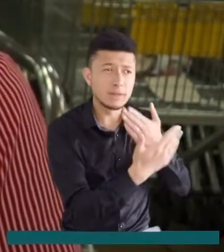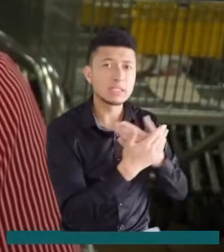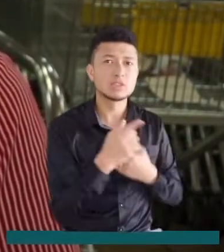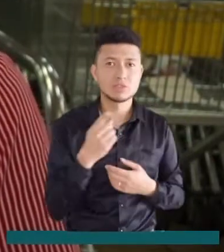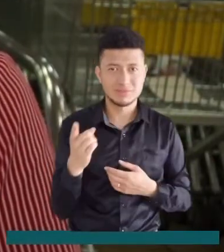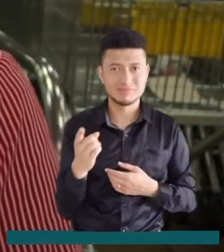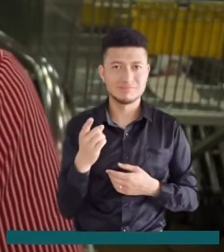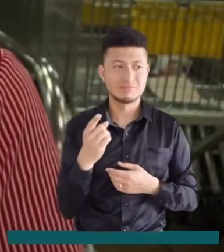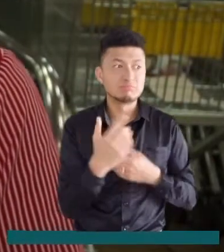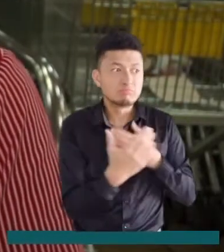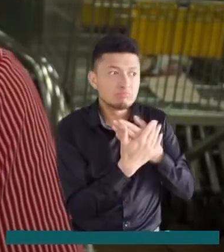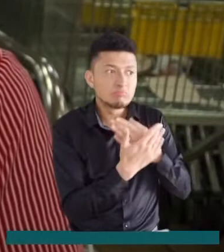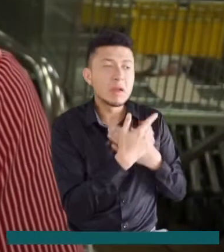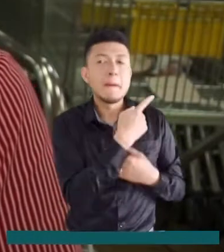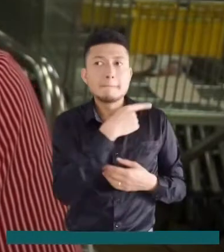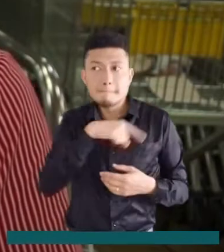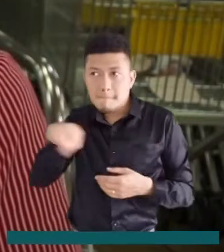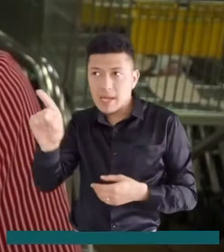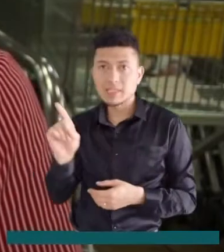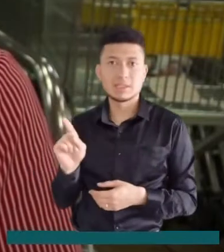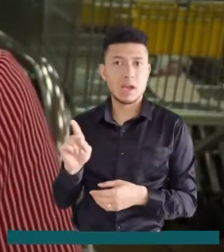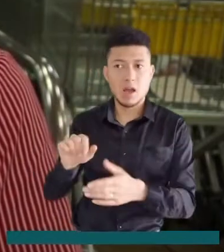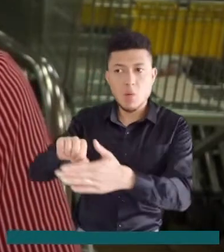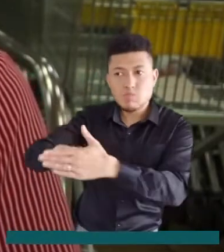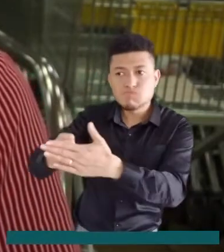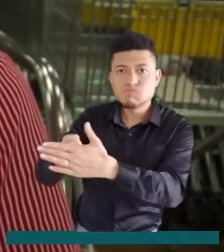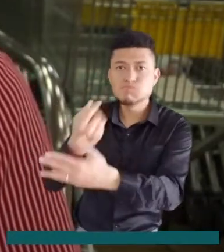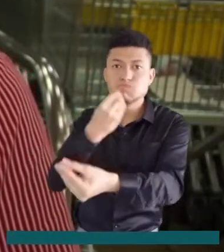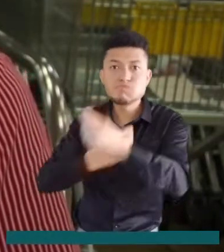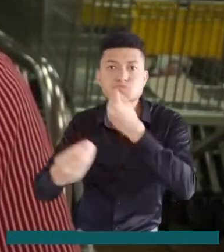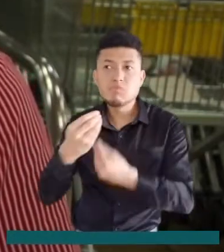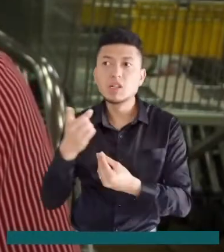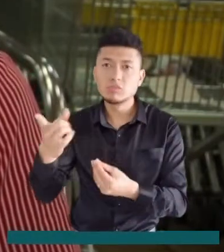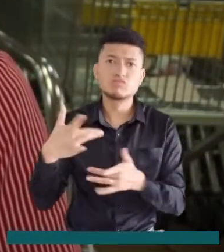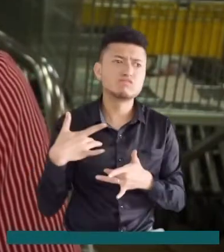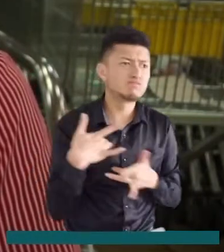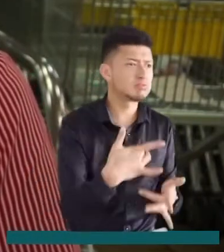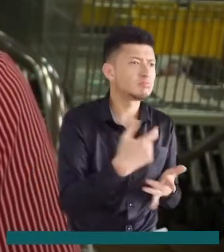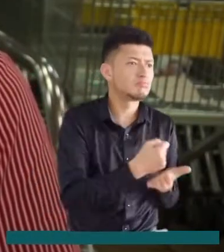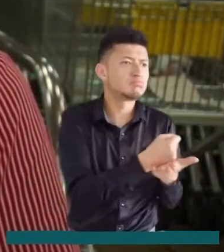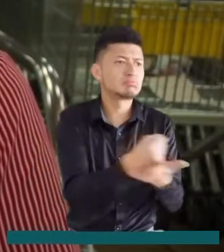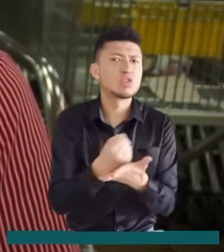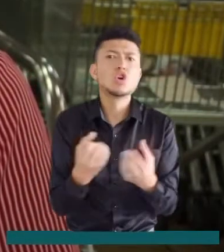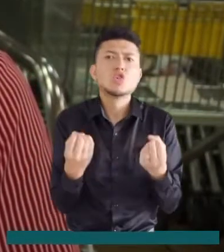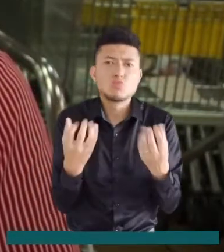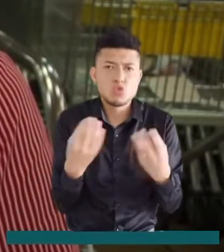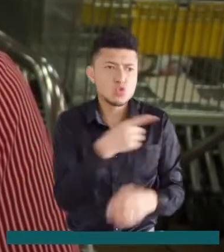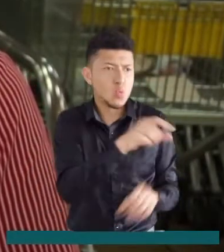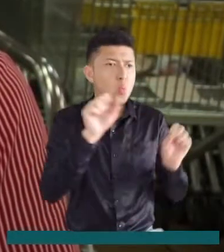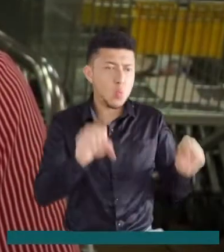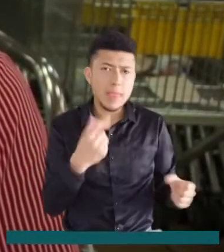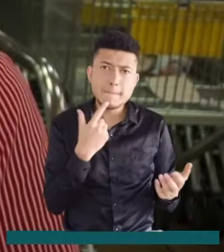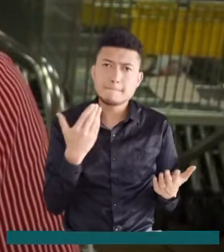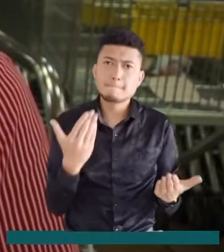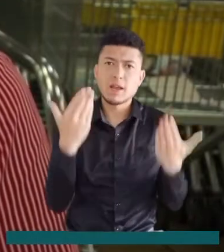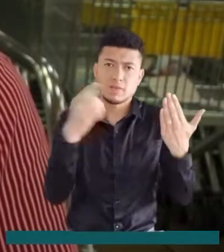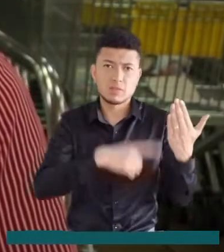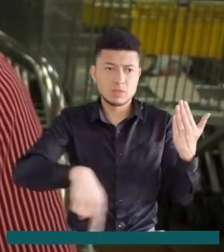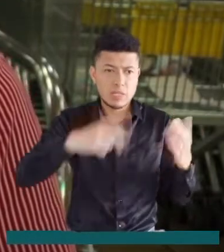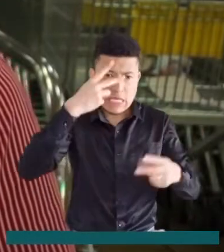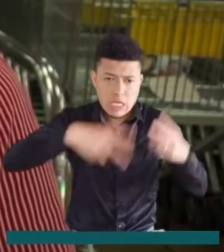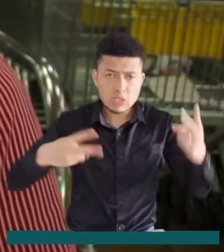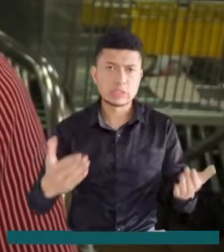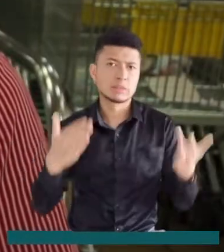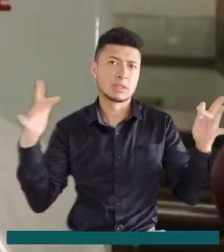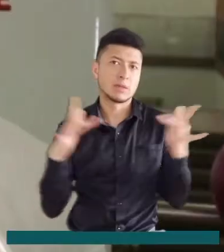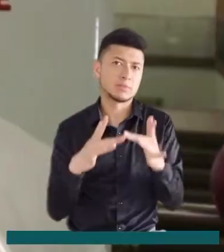dijeron: Carmen, entra al Banco de Alimentos, que el Banco de Alimentos da muchas ayudas y usted se beneficia para